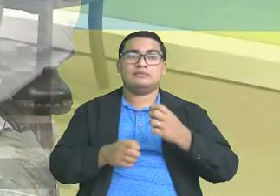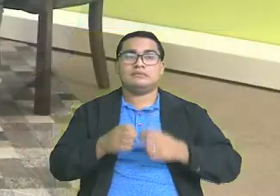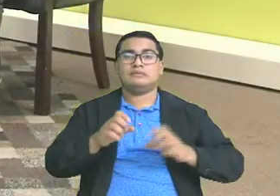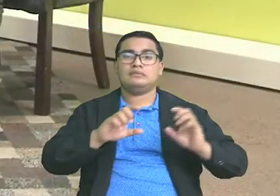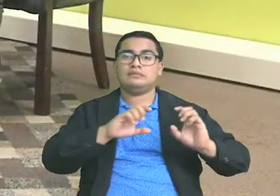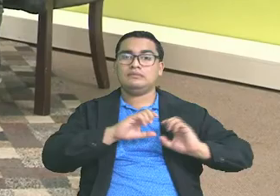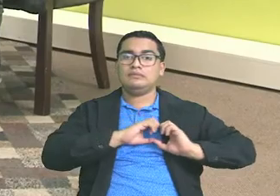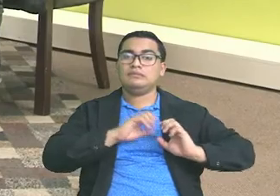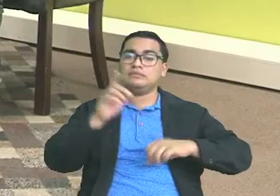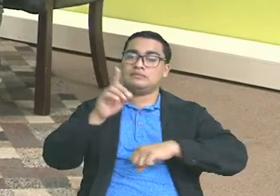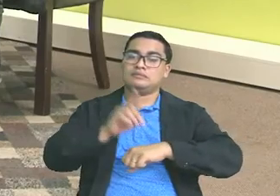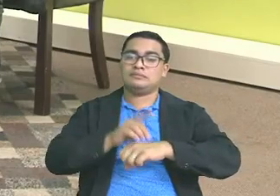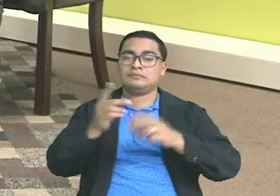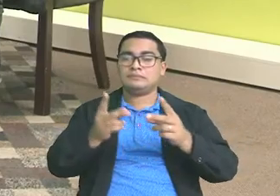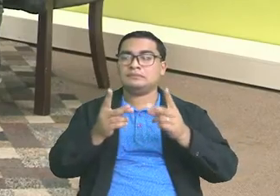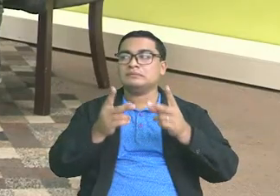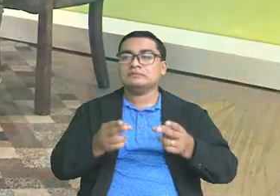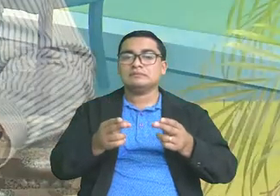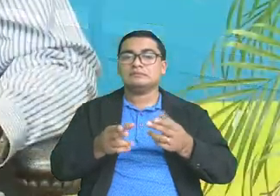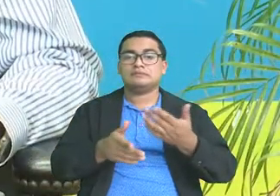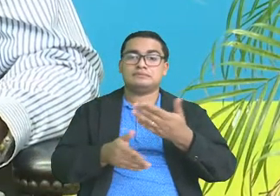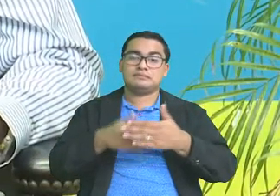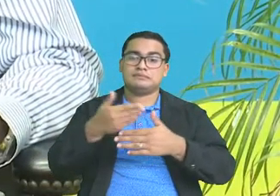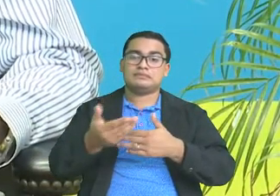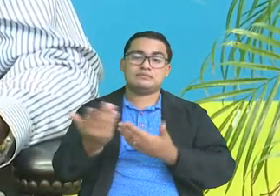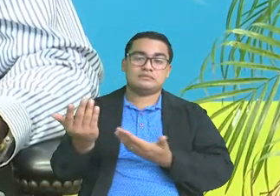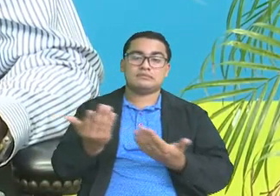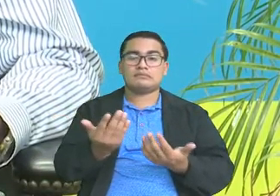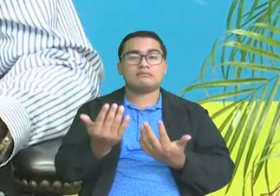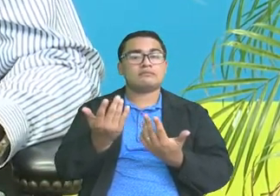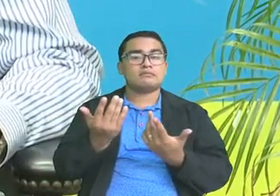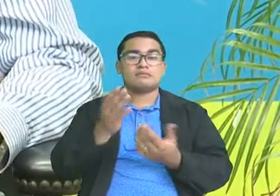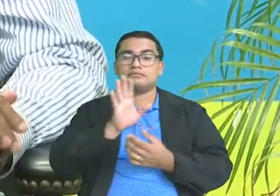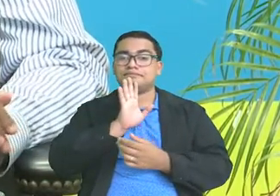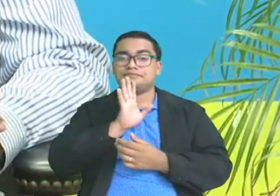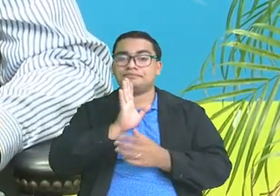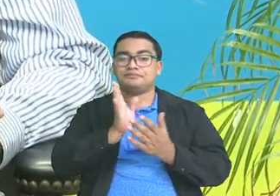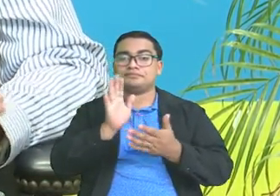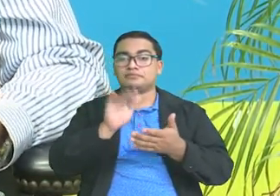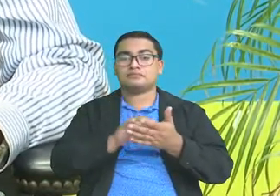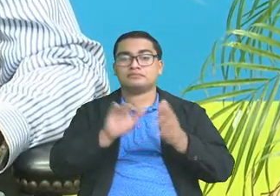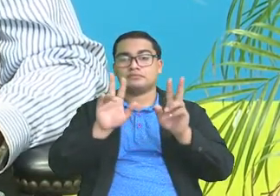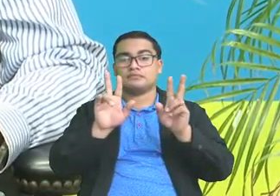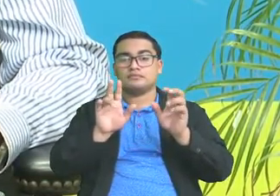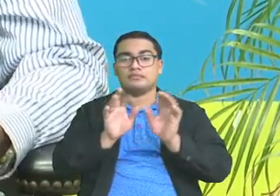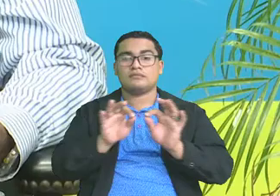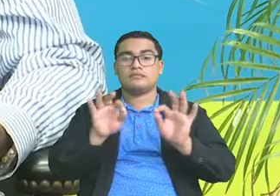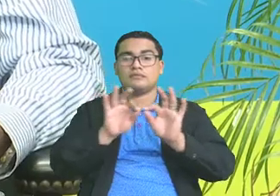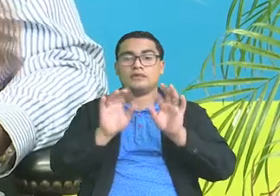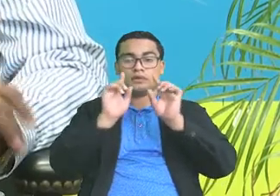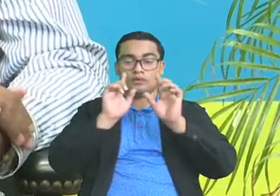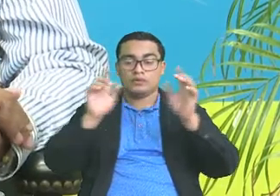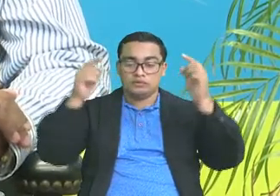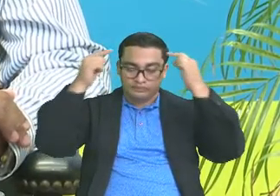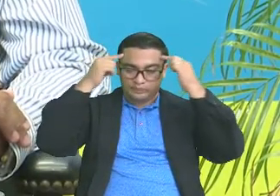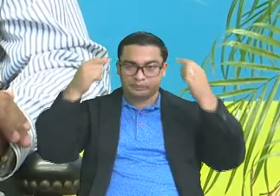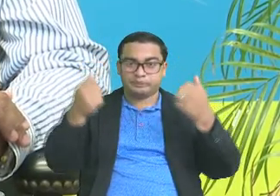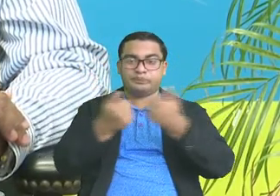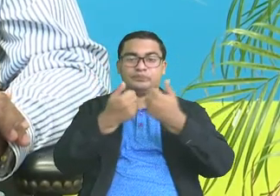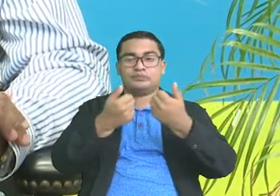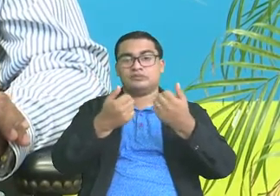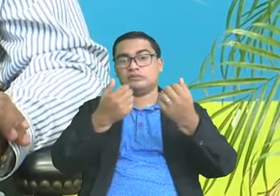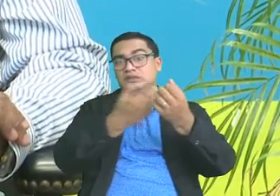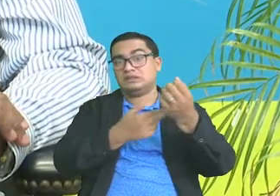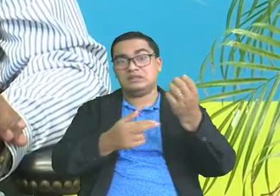Ok. Doctor, vamos a hacer una pausa. Cuando regresemos, seguiremos hablando sobre este importante tema, la prevención del derrame cerebral. Ya el doctor decía